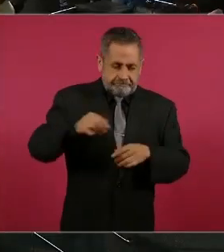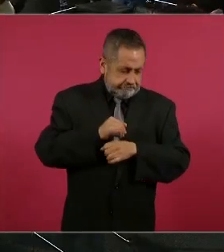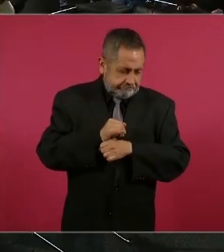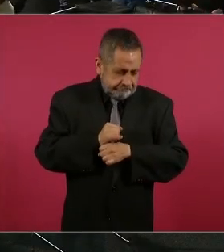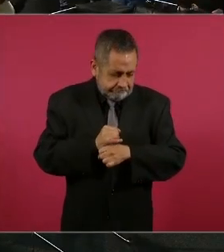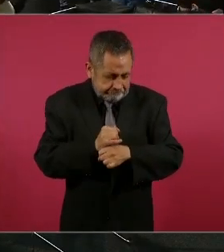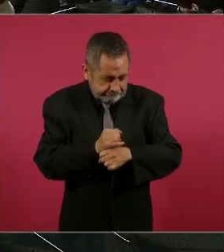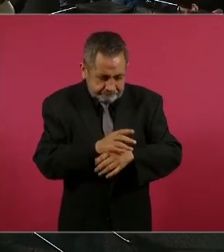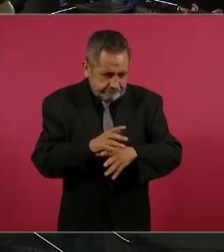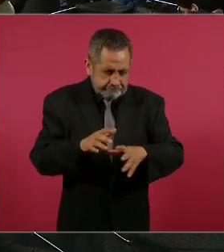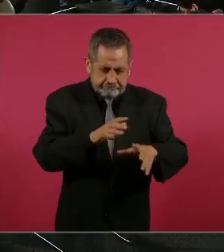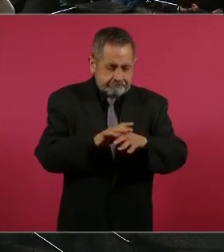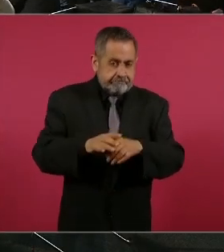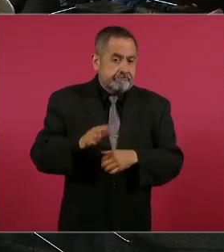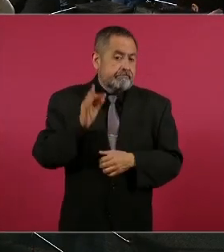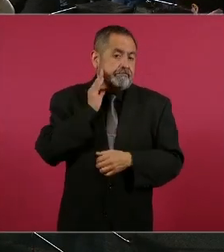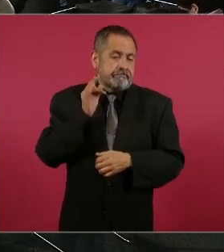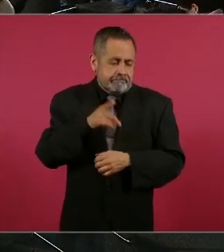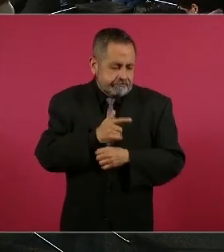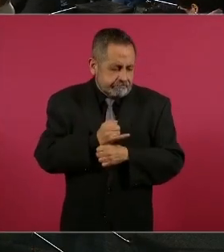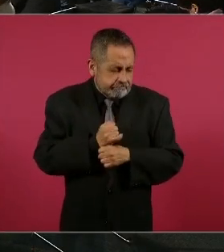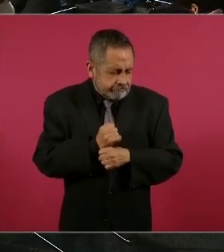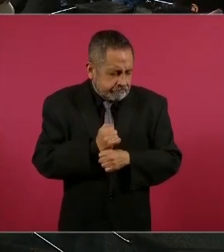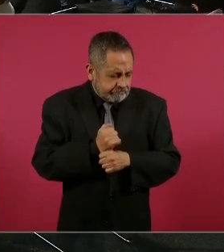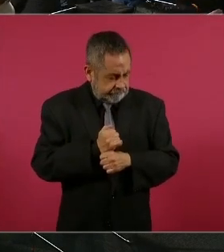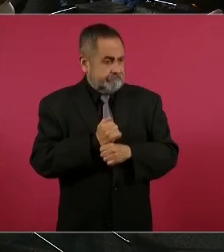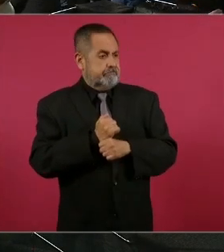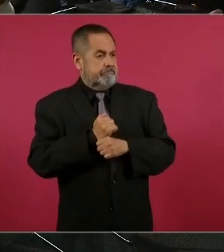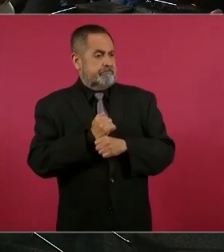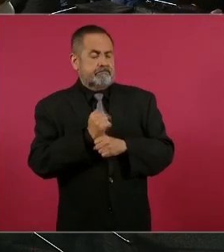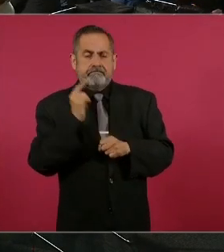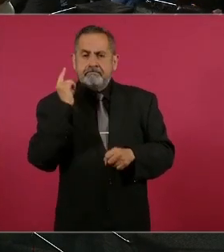la fiscalía aparece